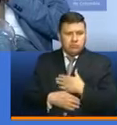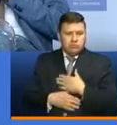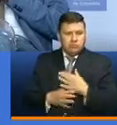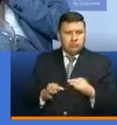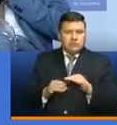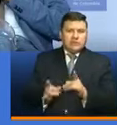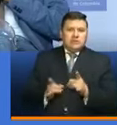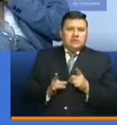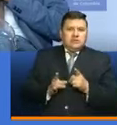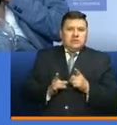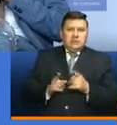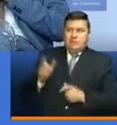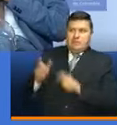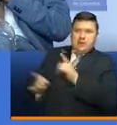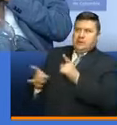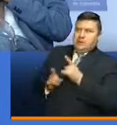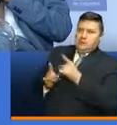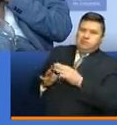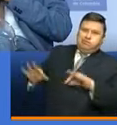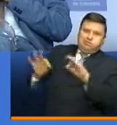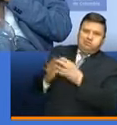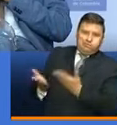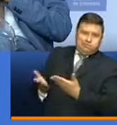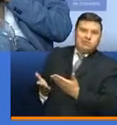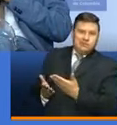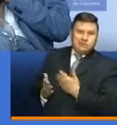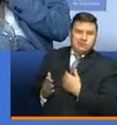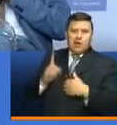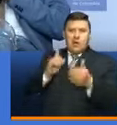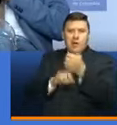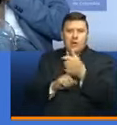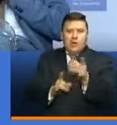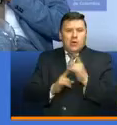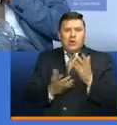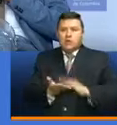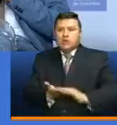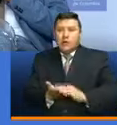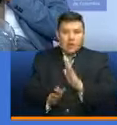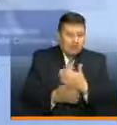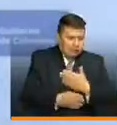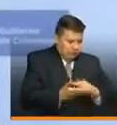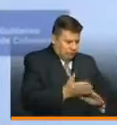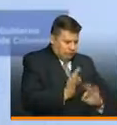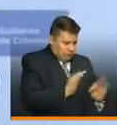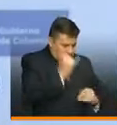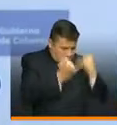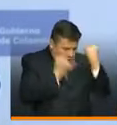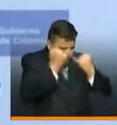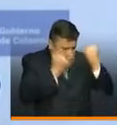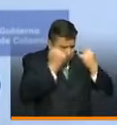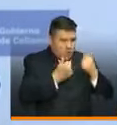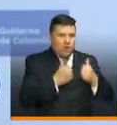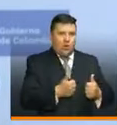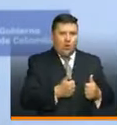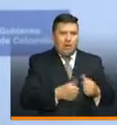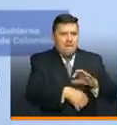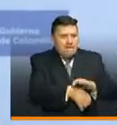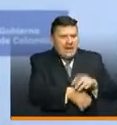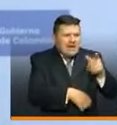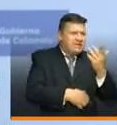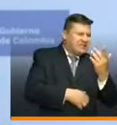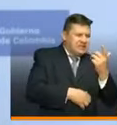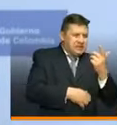de la inspiración más importante de esto, ¿no? Ya estaban ustedes encontrando soluciones como buenamente se podía para médicos y eso fue también